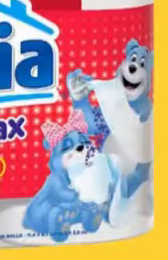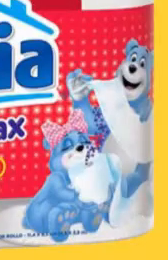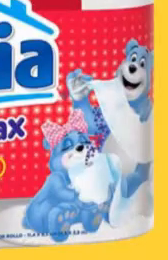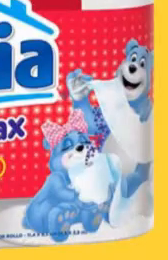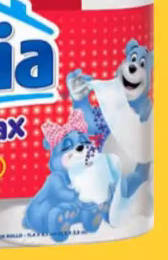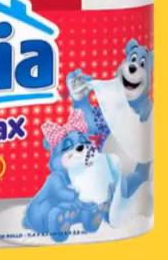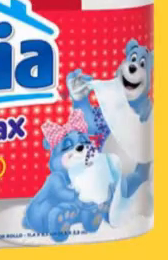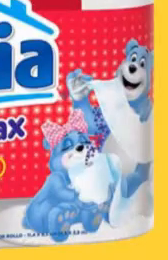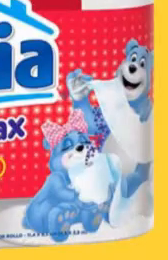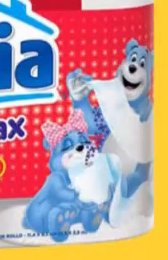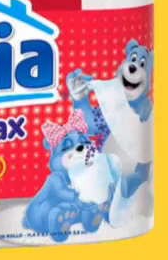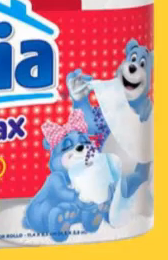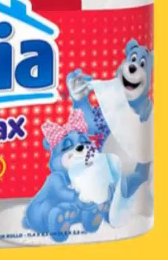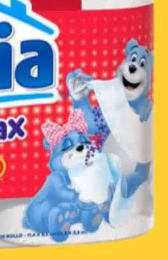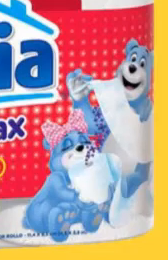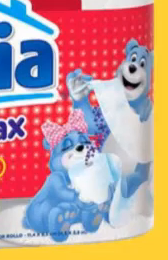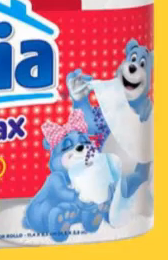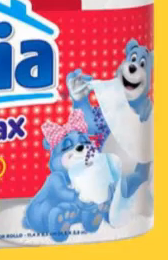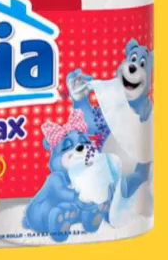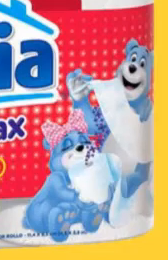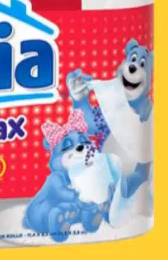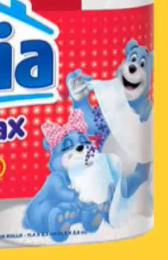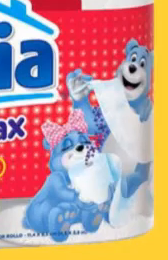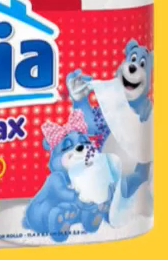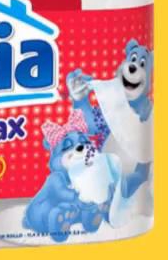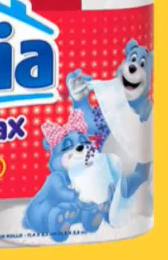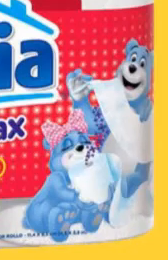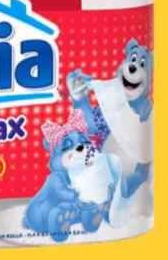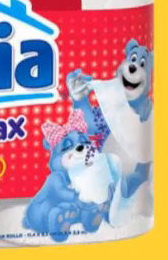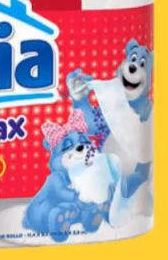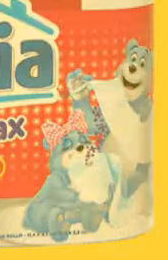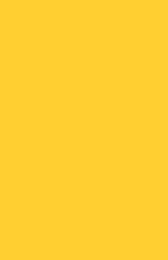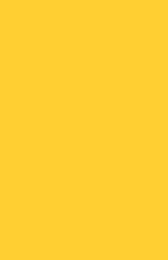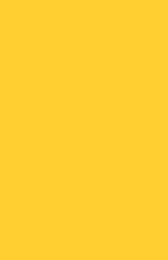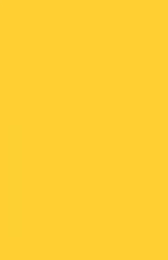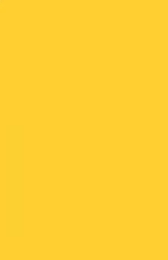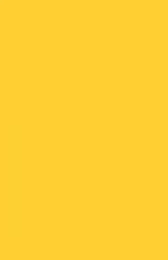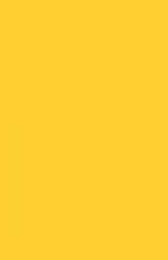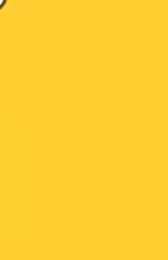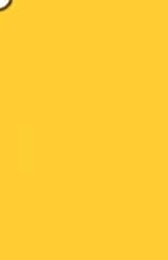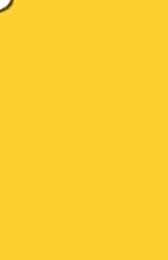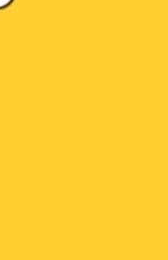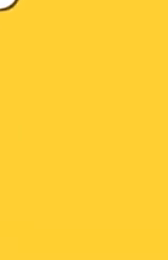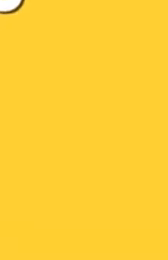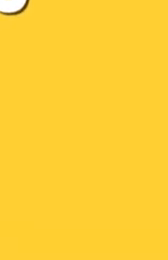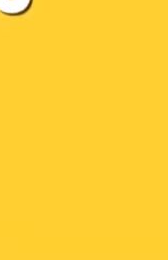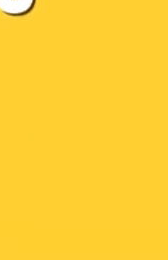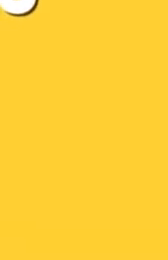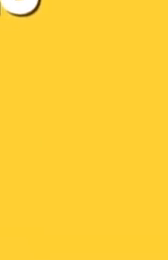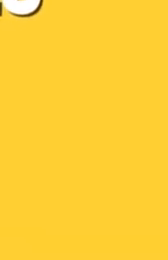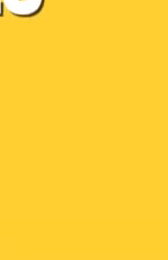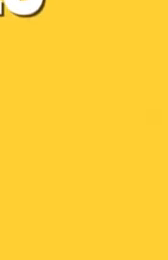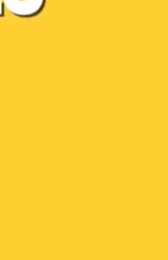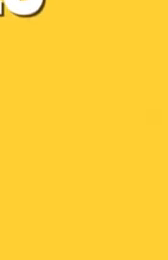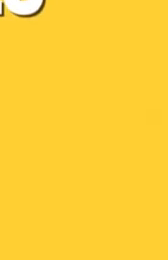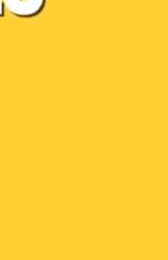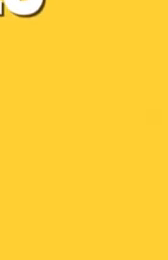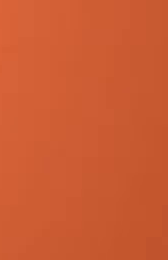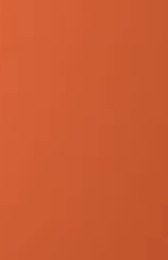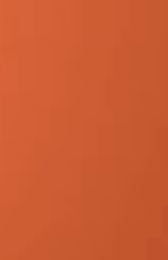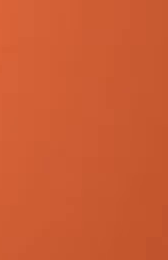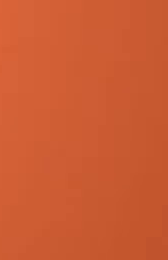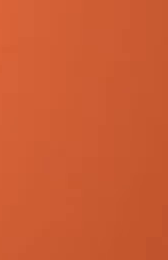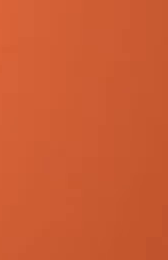Duo. 27% de descuento en papel higiénico Familia Acolchamás. Esto y mucho más este fin de semana en La